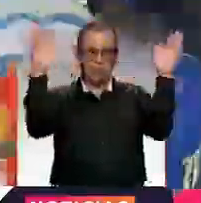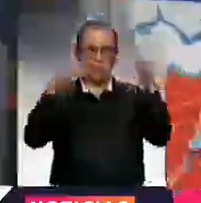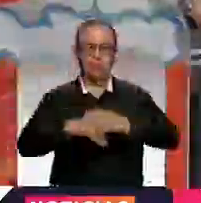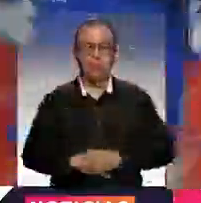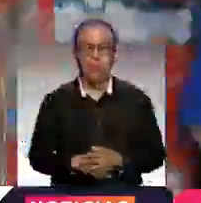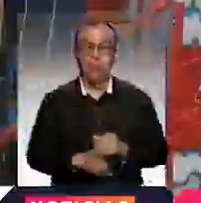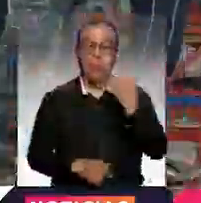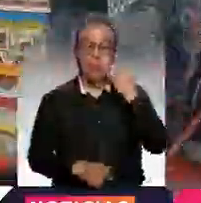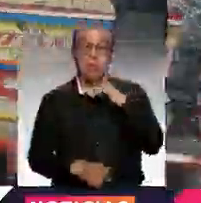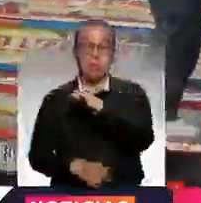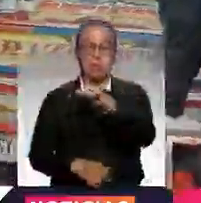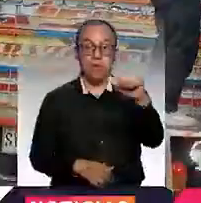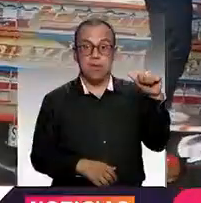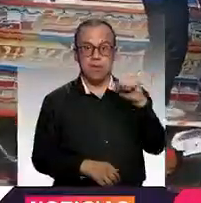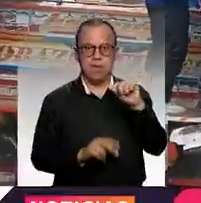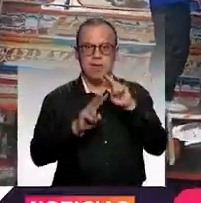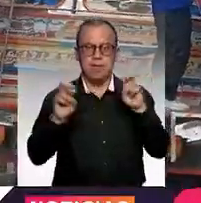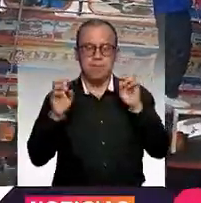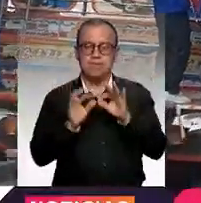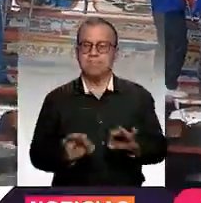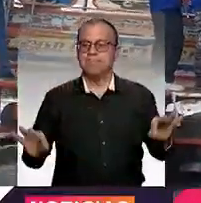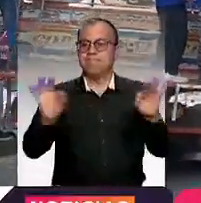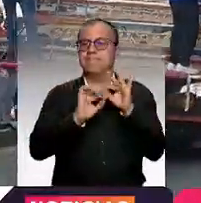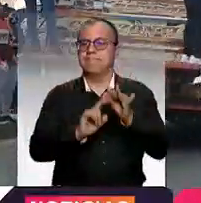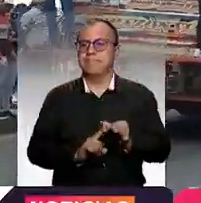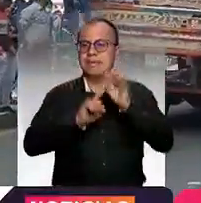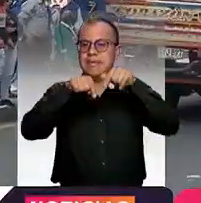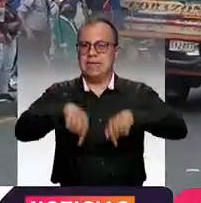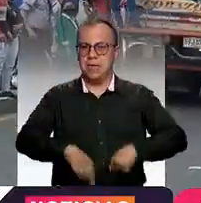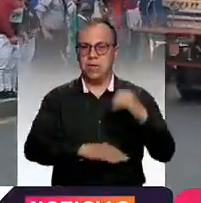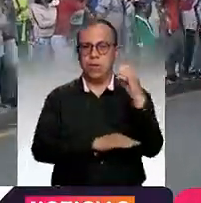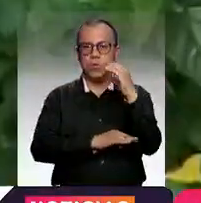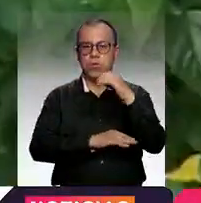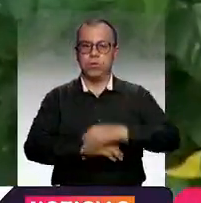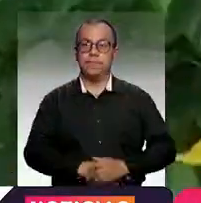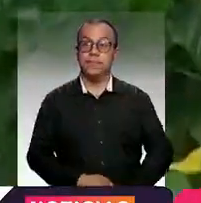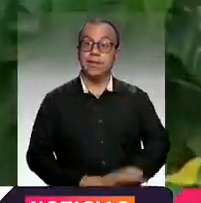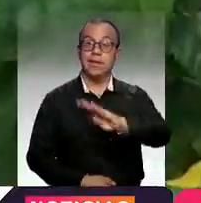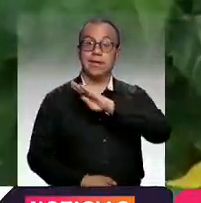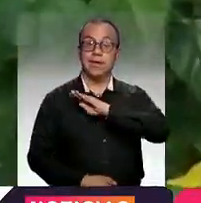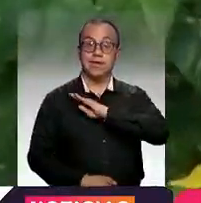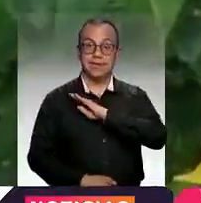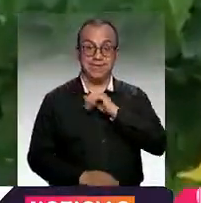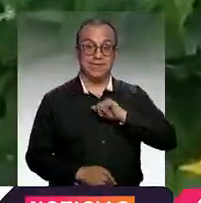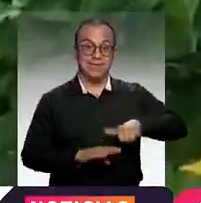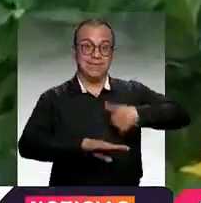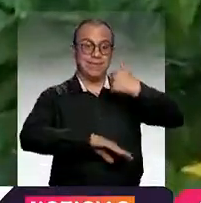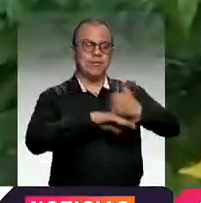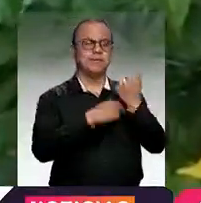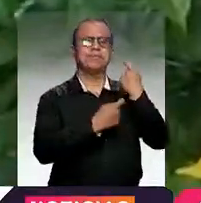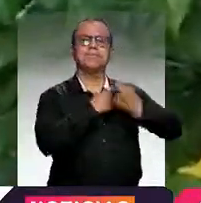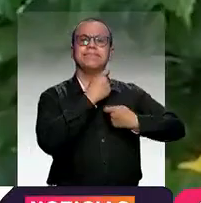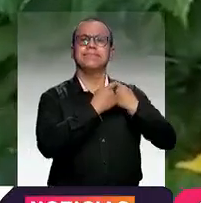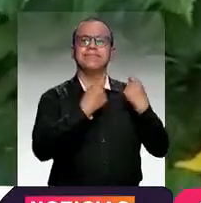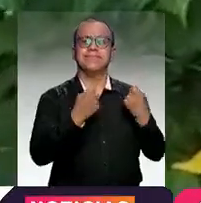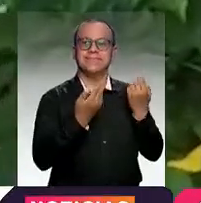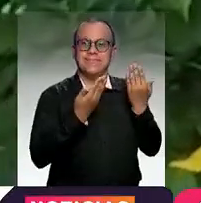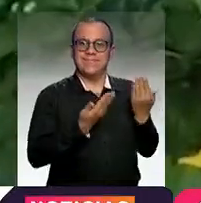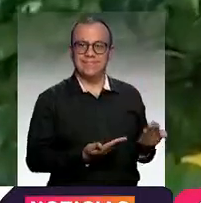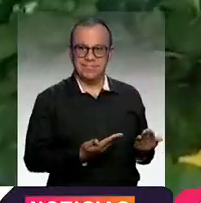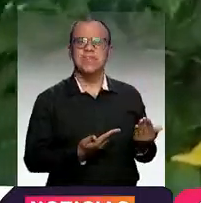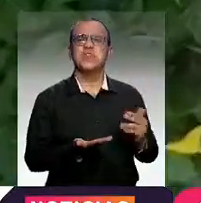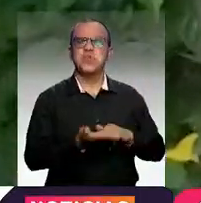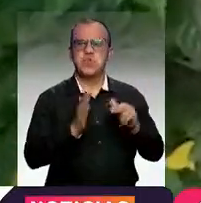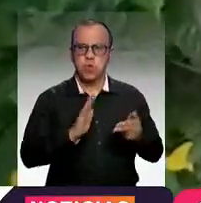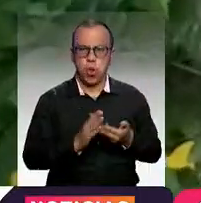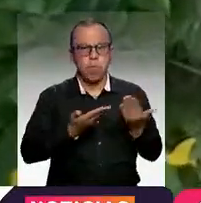estas mujeres, este es un asunto esencial para Colombia. La alcaldesa Claudia López ha dado esa mano